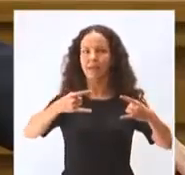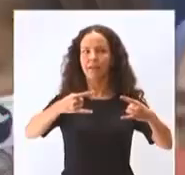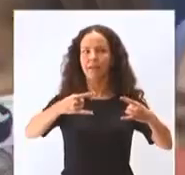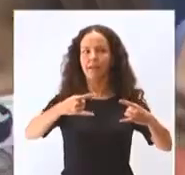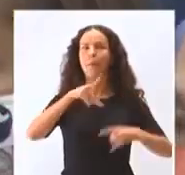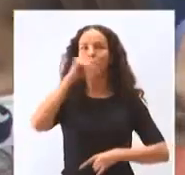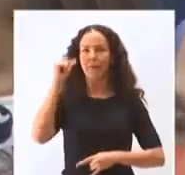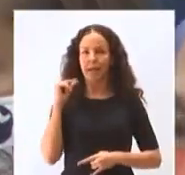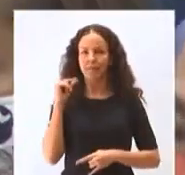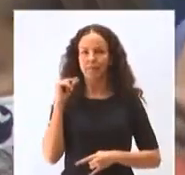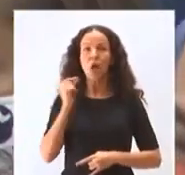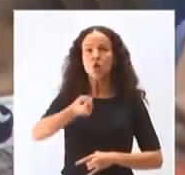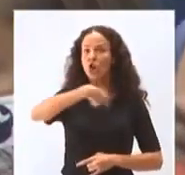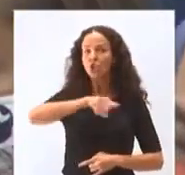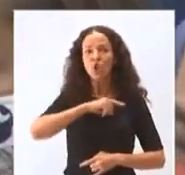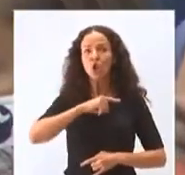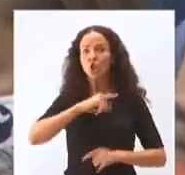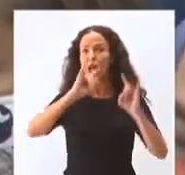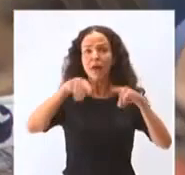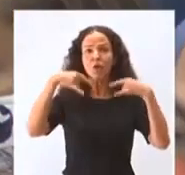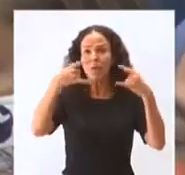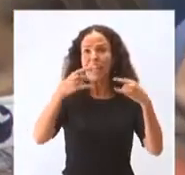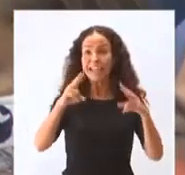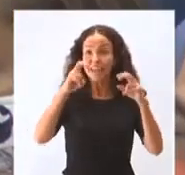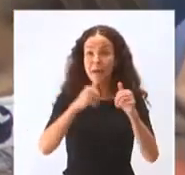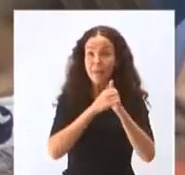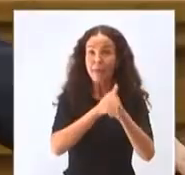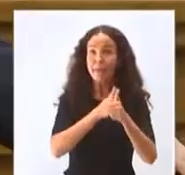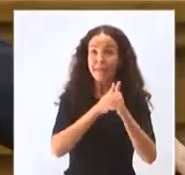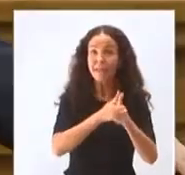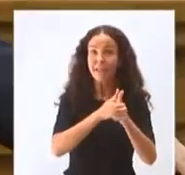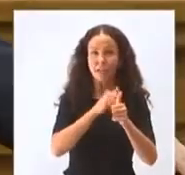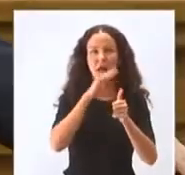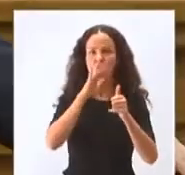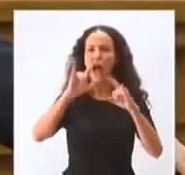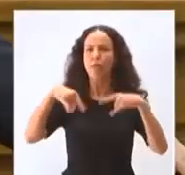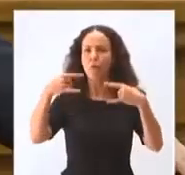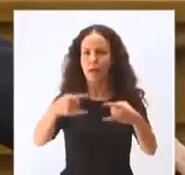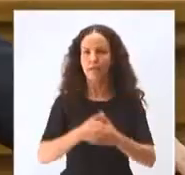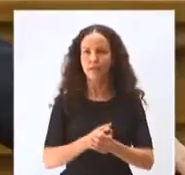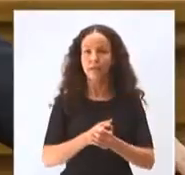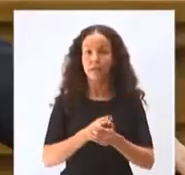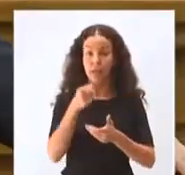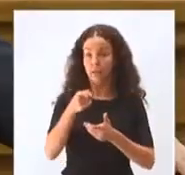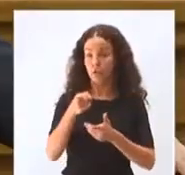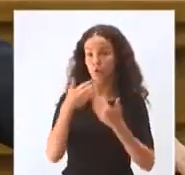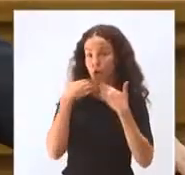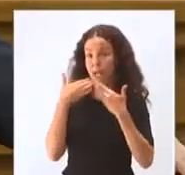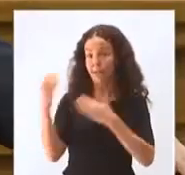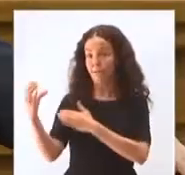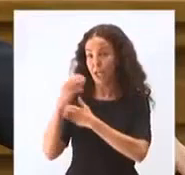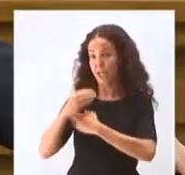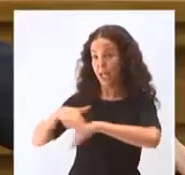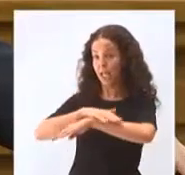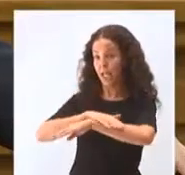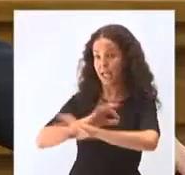vamos a llegar a doblar lo que nos encontramos independientes eso con lo que nos financia de estado que si nos financia